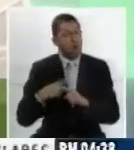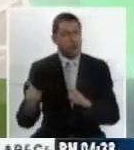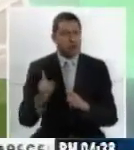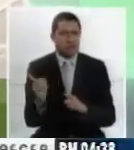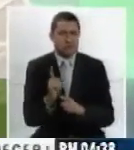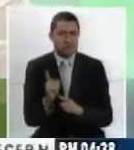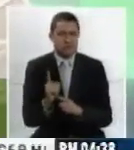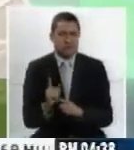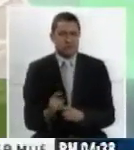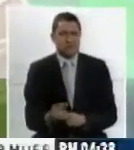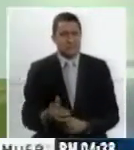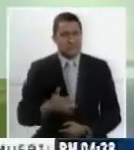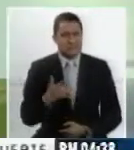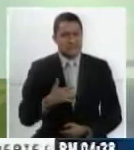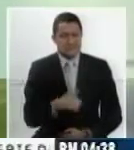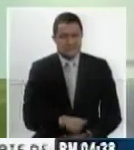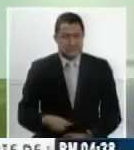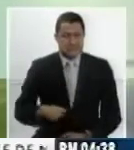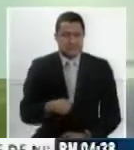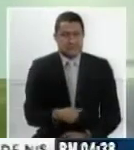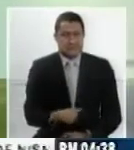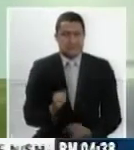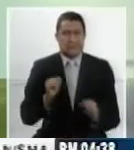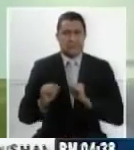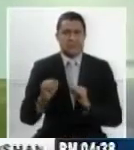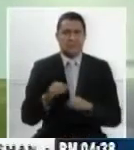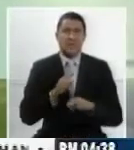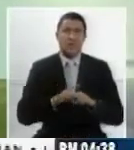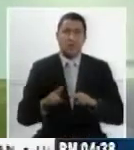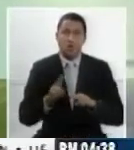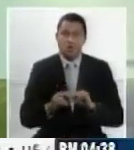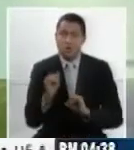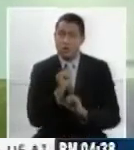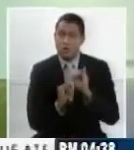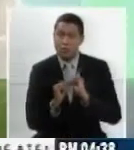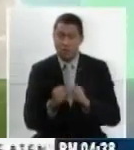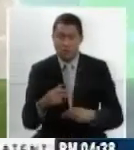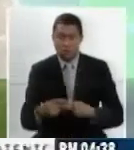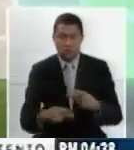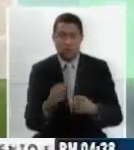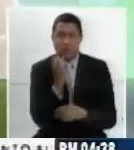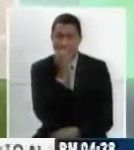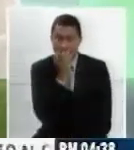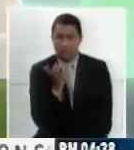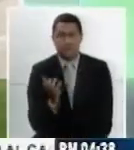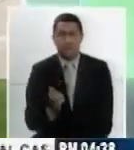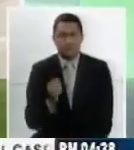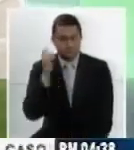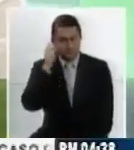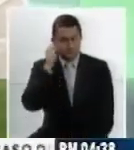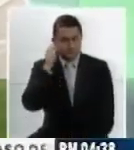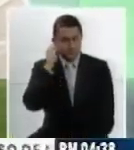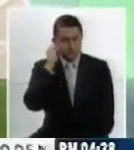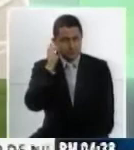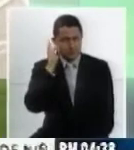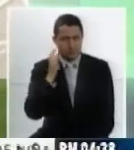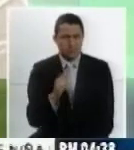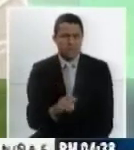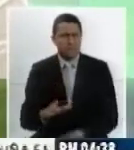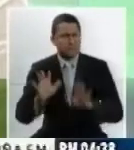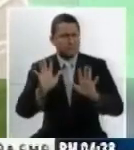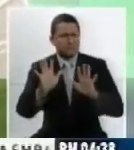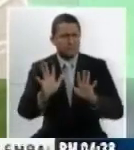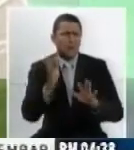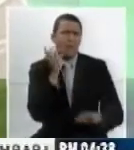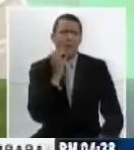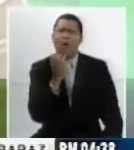no sea ese que pueda sensibilizar el sistema inmunológico de nuestros niños hacia el proceso alérgico y no desarrollar este tipo de cuadros. ¿Para qué sucede